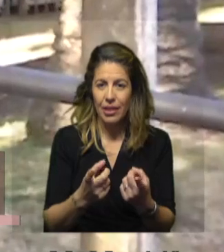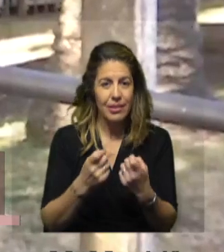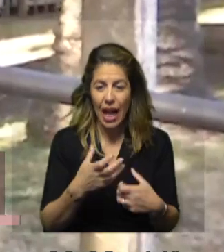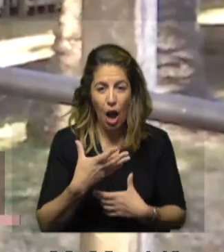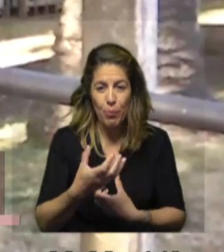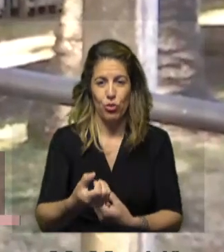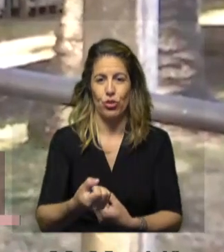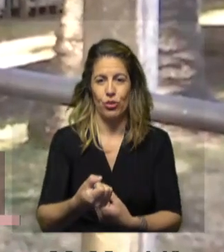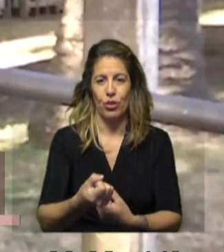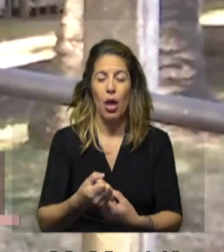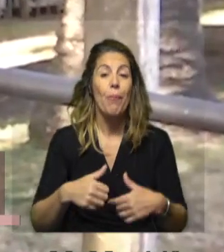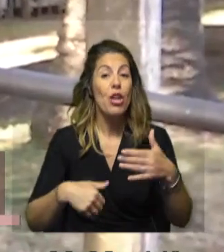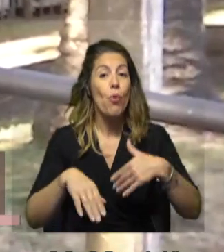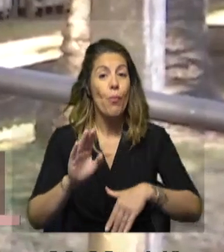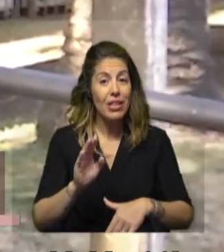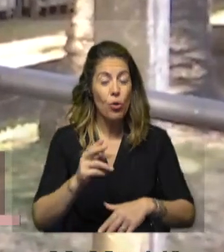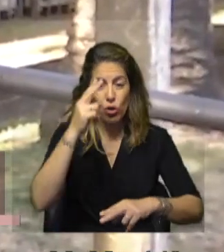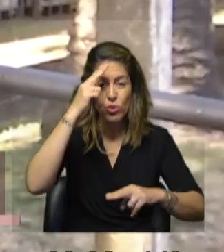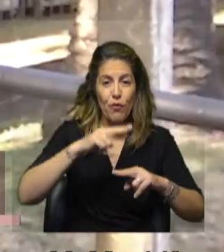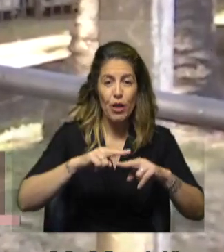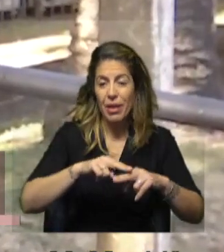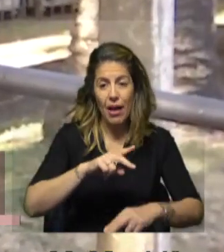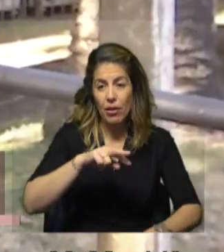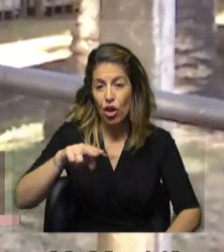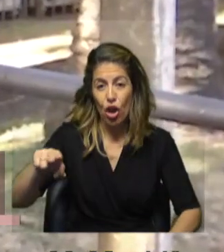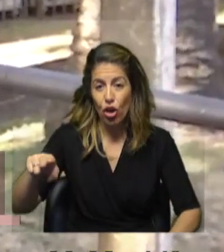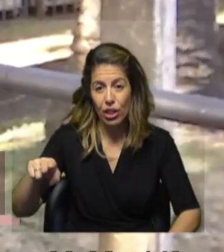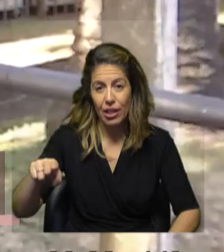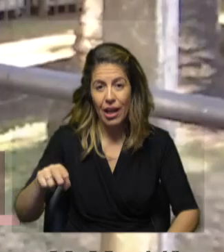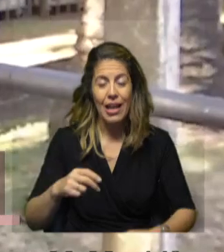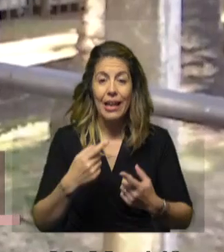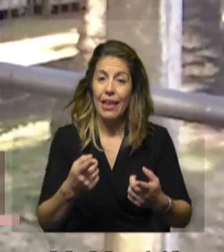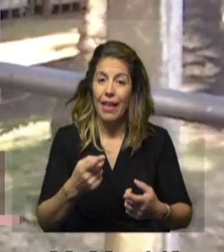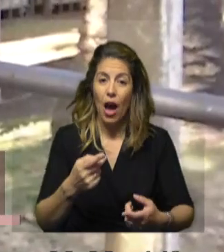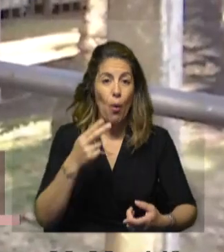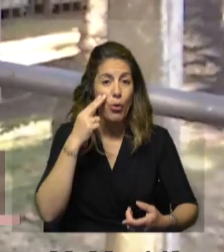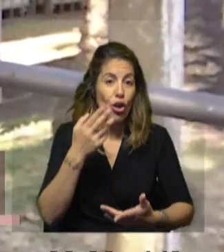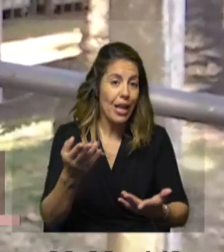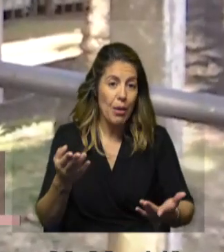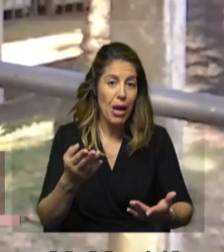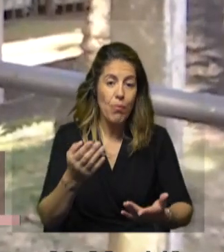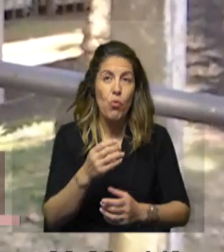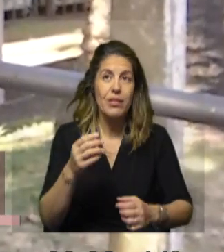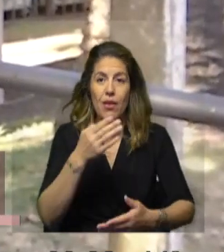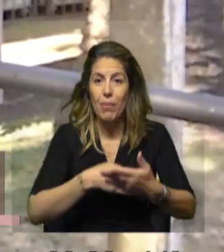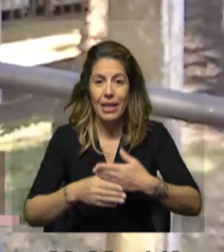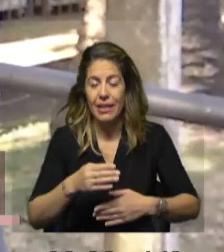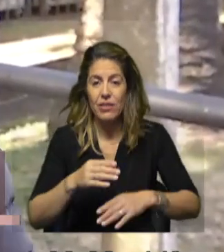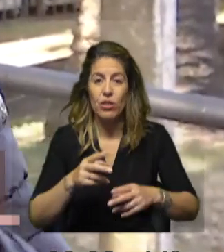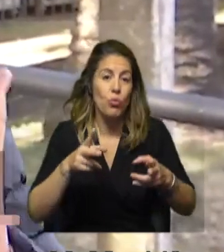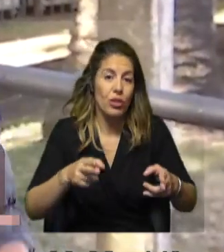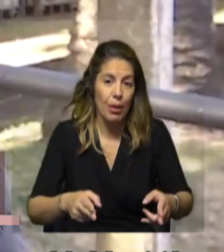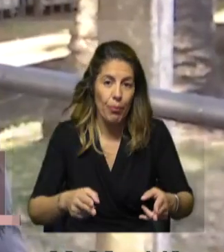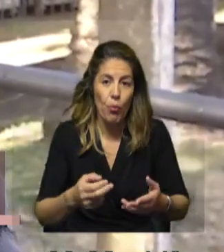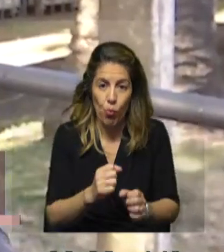necesitan apoyo, ¿no? Pero mucho más cuando es una enfermedad crónica que además da invalidez, aunque sea transitoria, ¿no? Con la cantidad